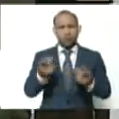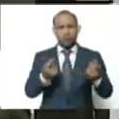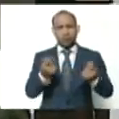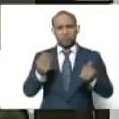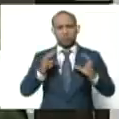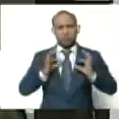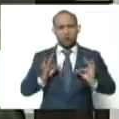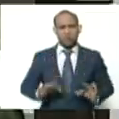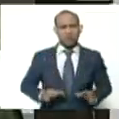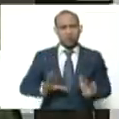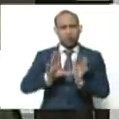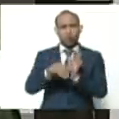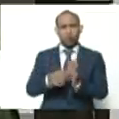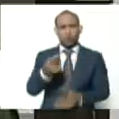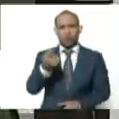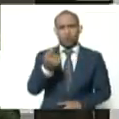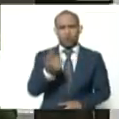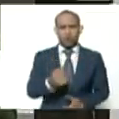se lo robaron.